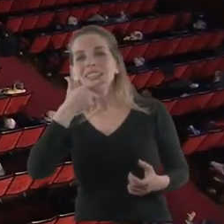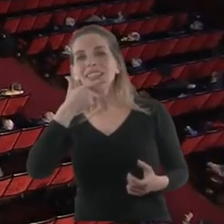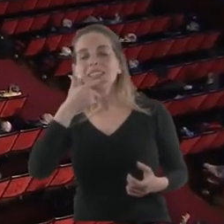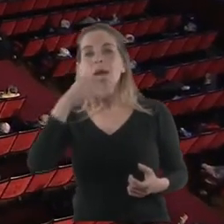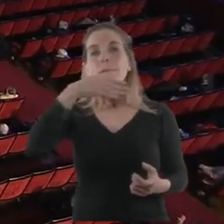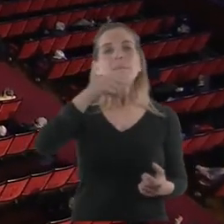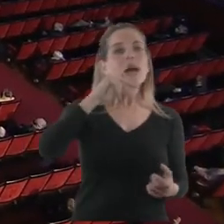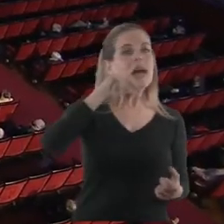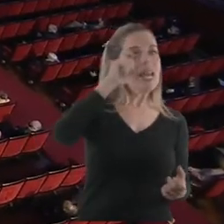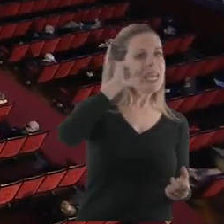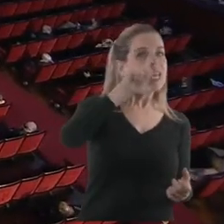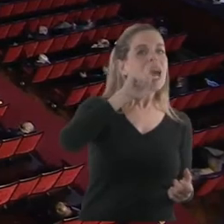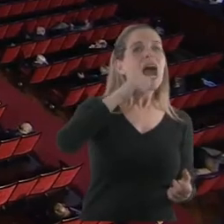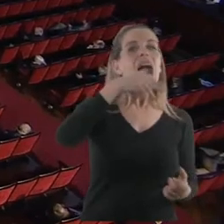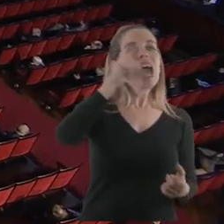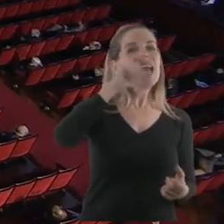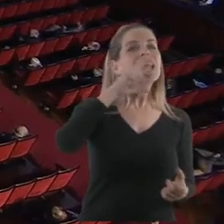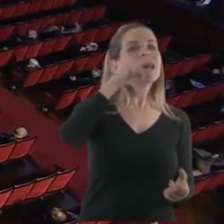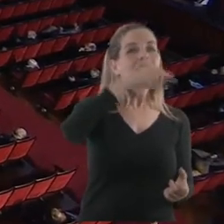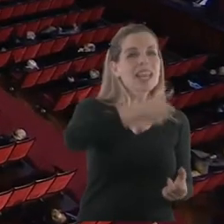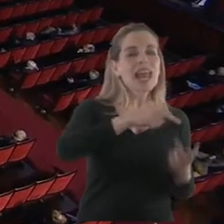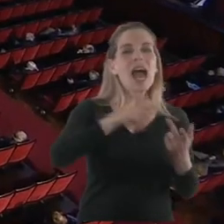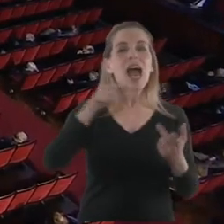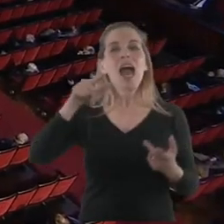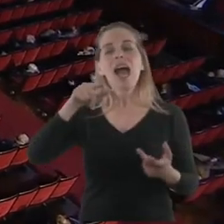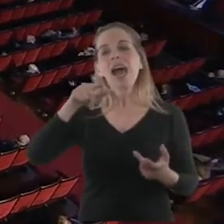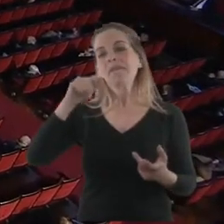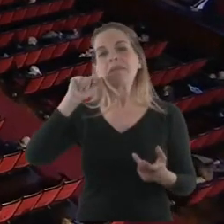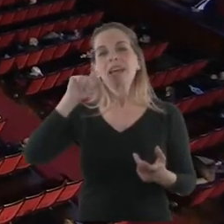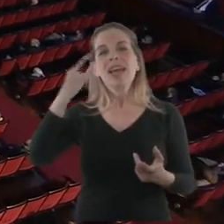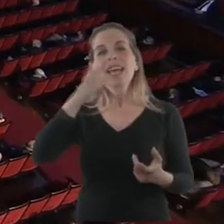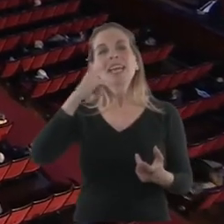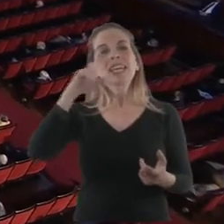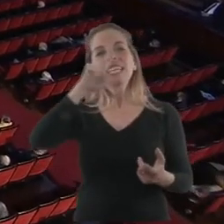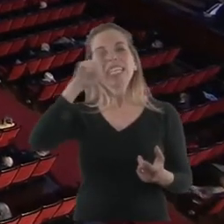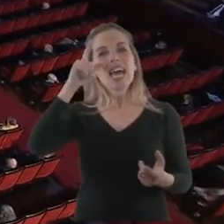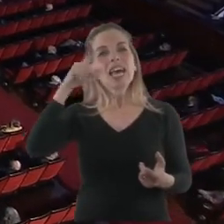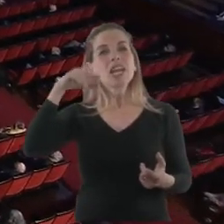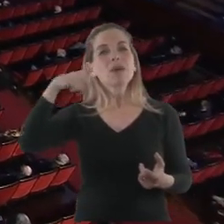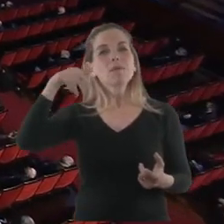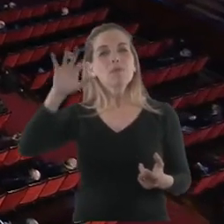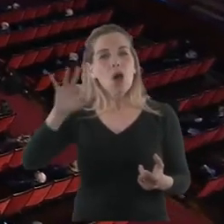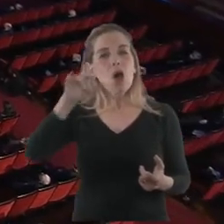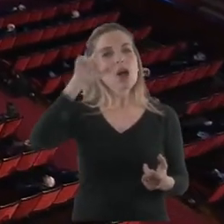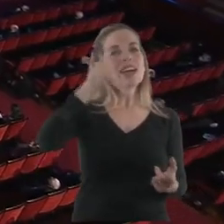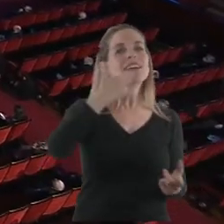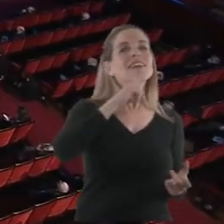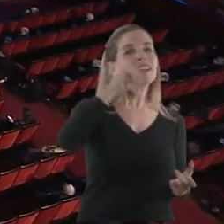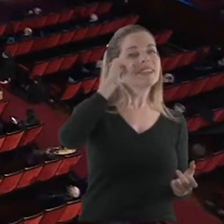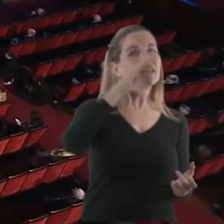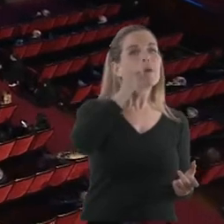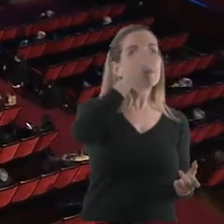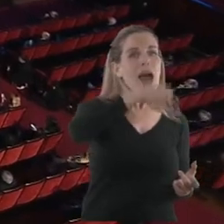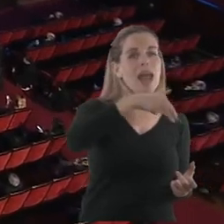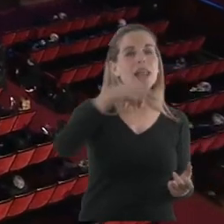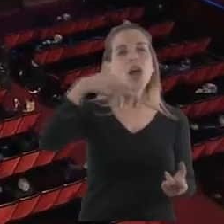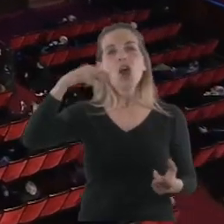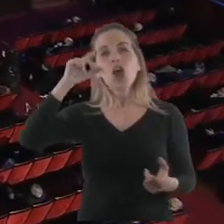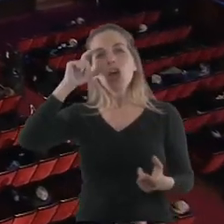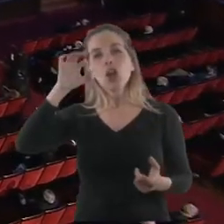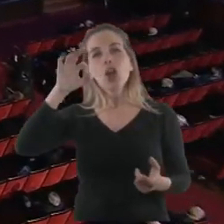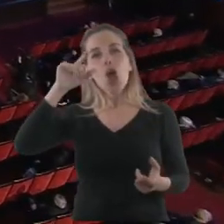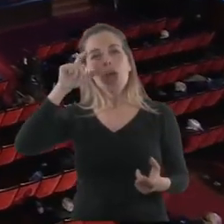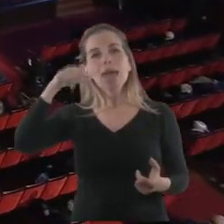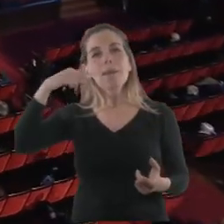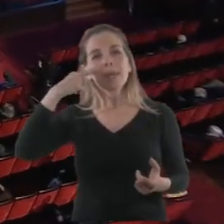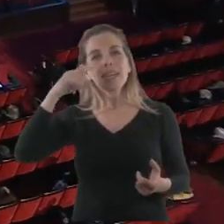María Elena Itois, Guillermo Jaime Echeverri, Noé Hidrick, Esteban Jogavi Gampel, Noemí